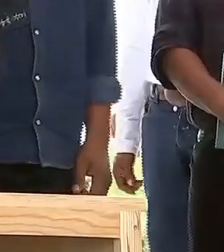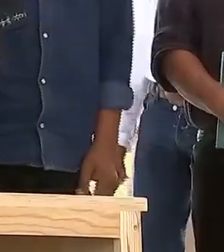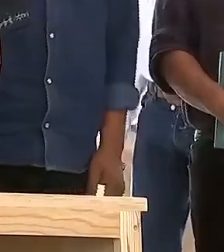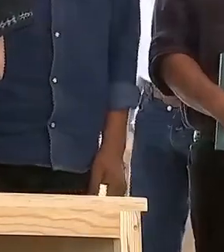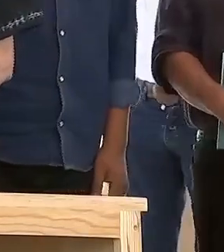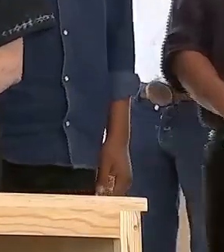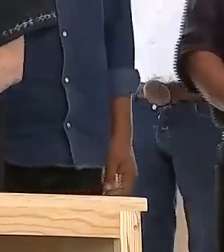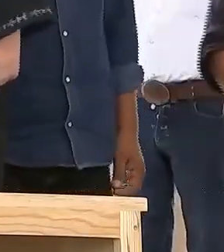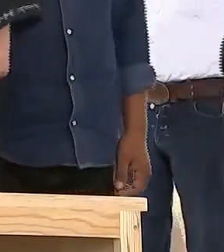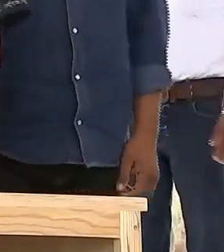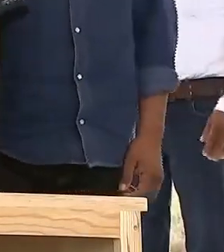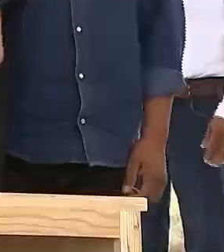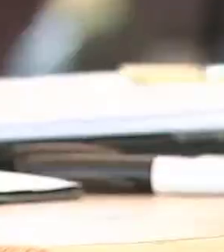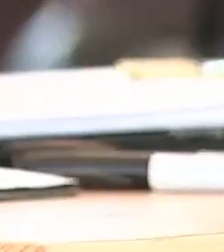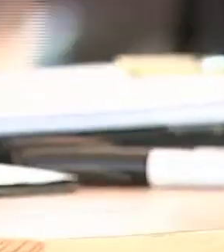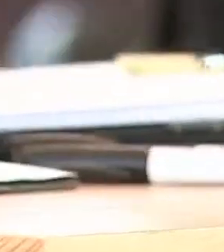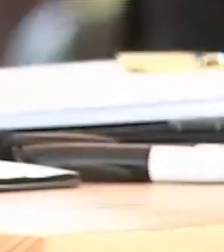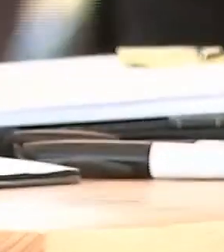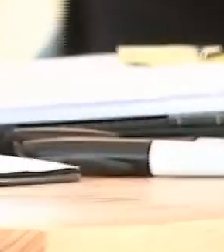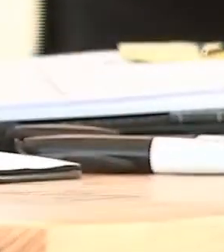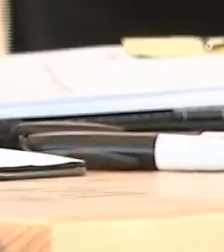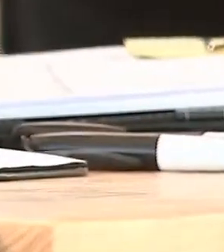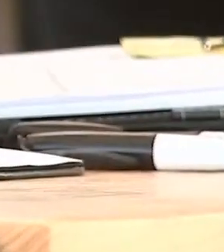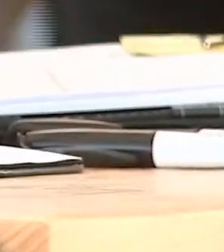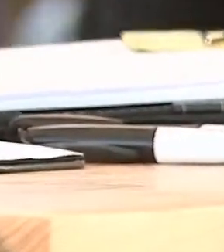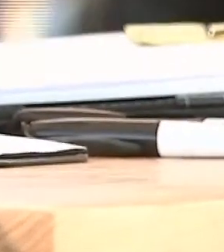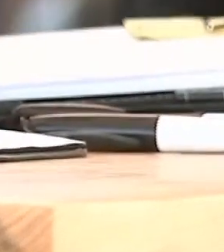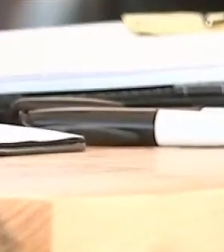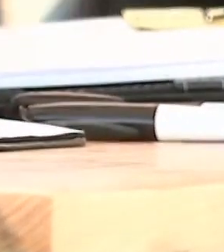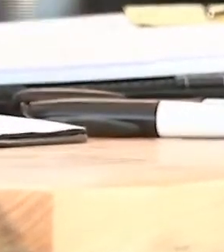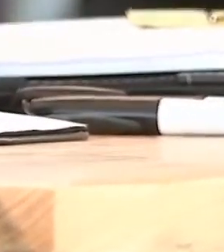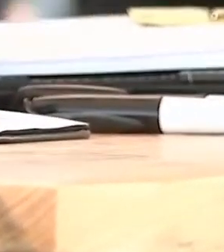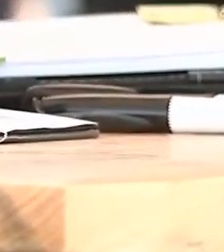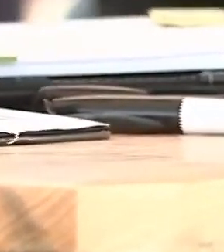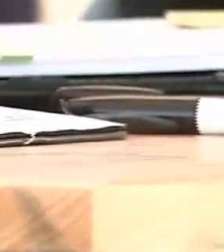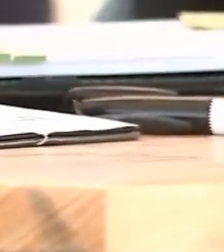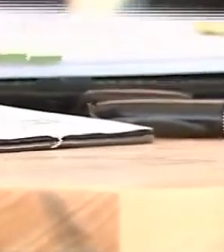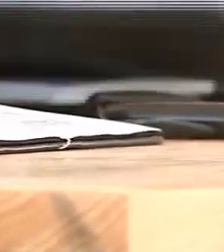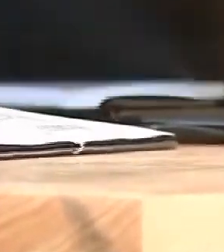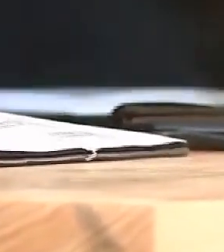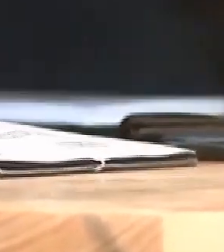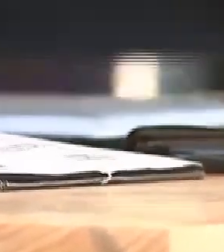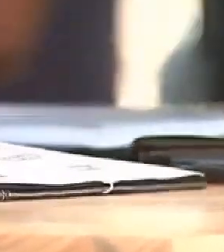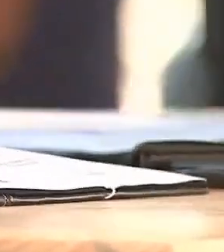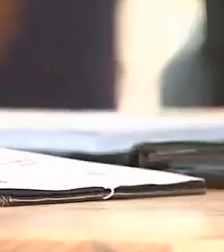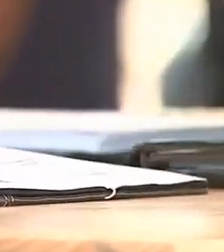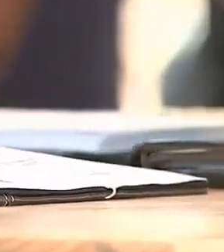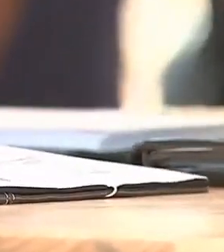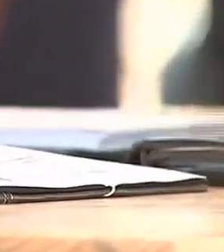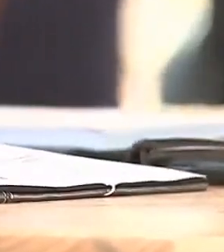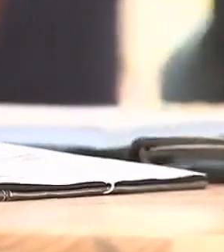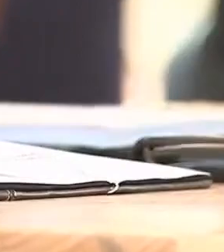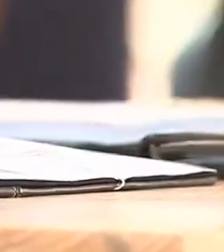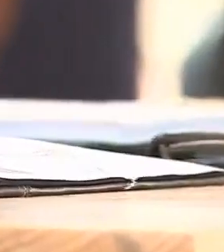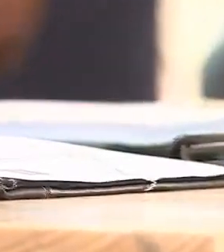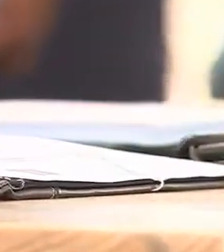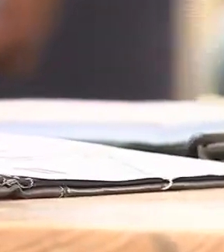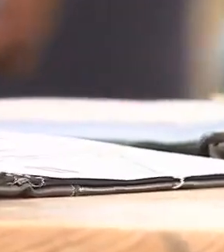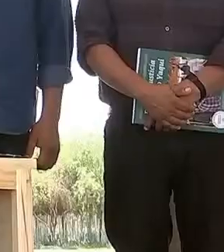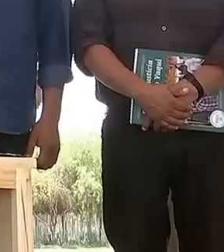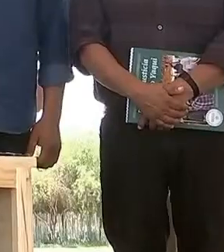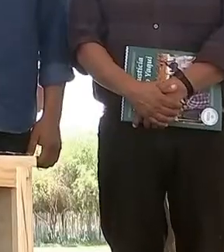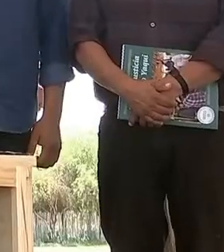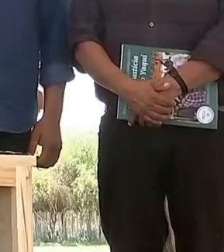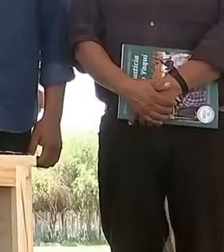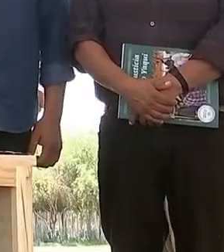Firman el acuerdo el presidente de la República, los 8 gobernadores yaquis, la secretaria de Medio Ambiente y